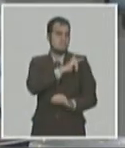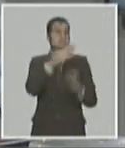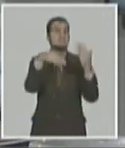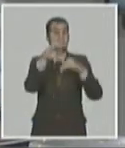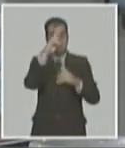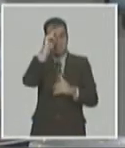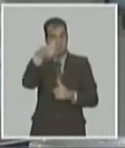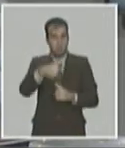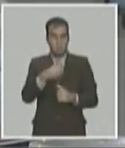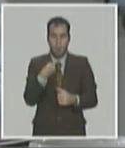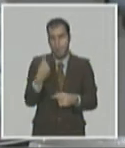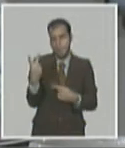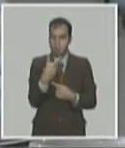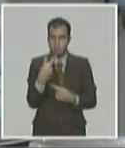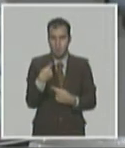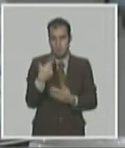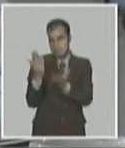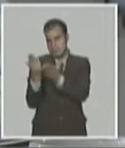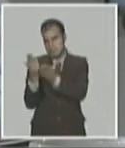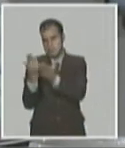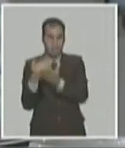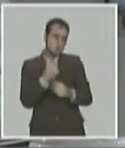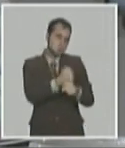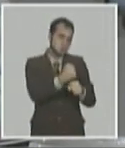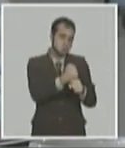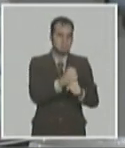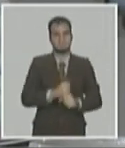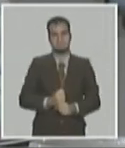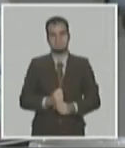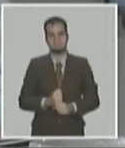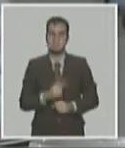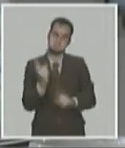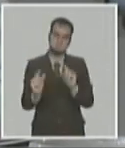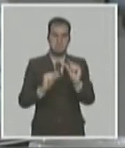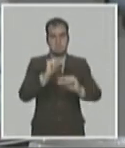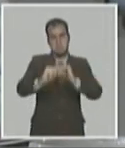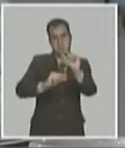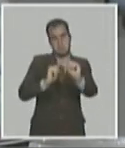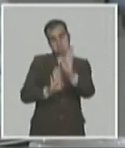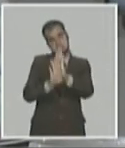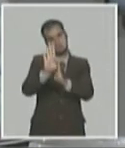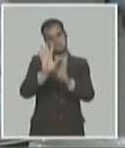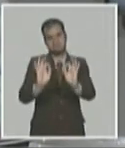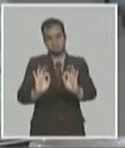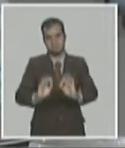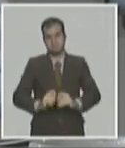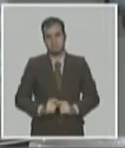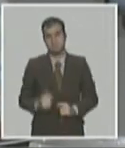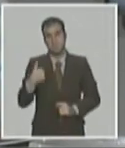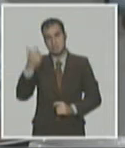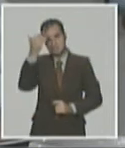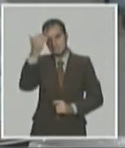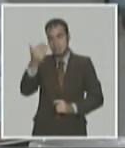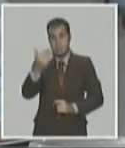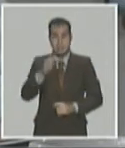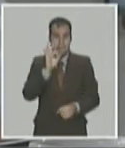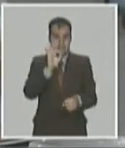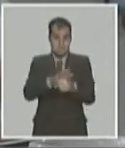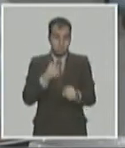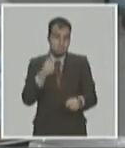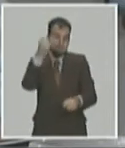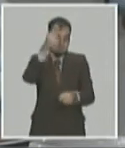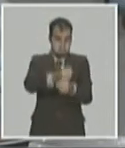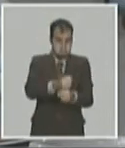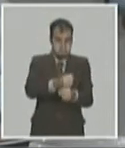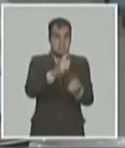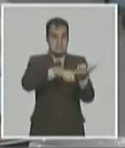y fueron creando oportunidades. Yo creo que no puedo dejar de agradecer que antes de pasar al trabajo del partido, yo en aquel entonces